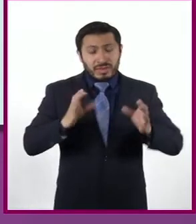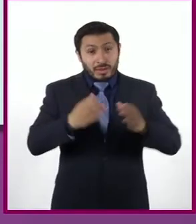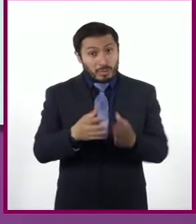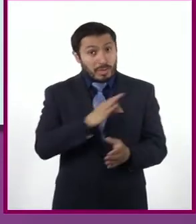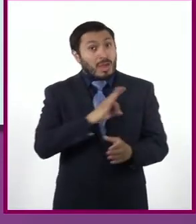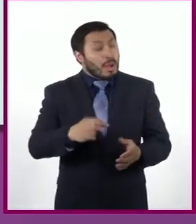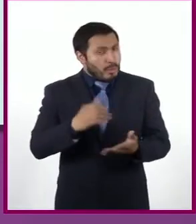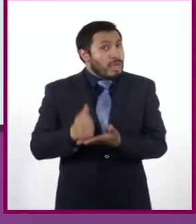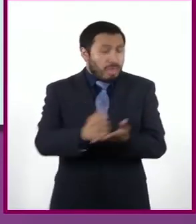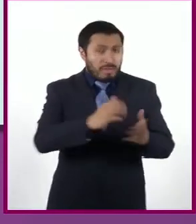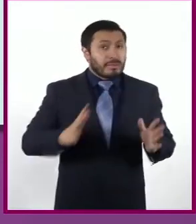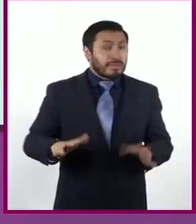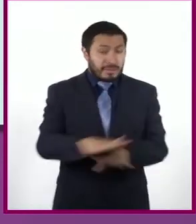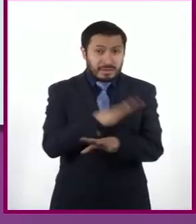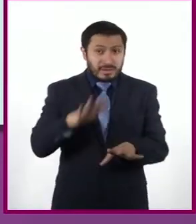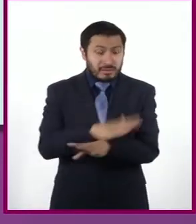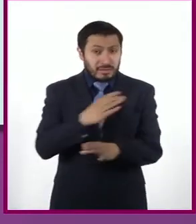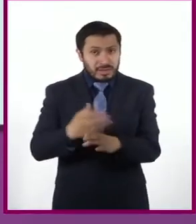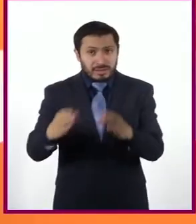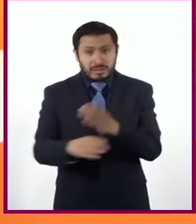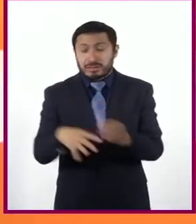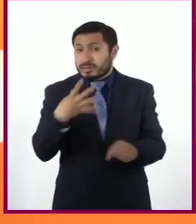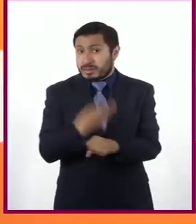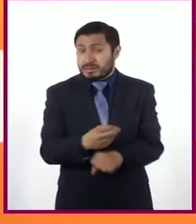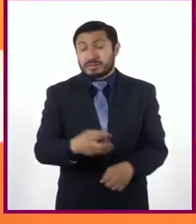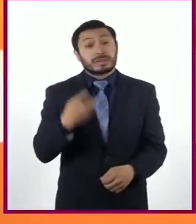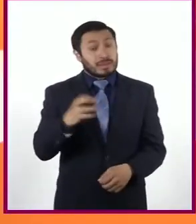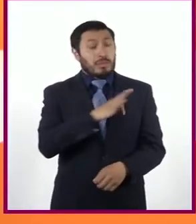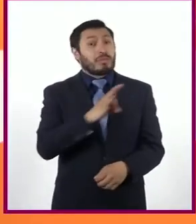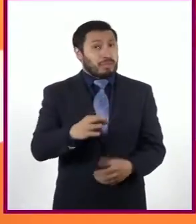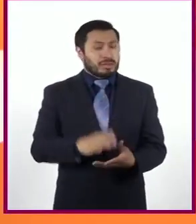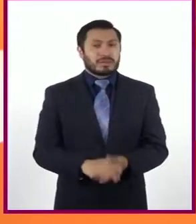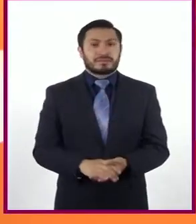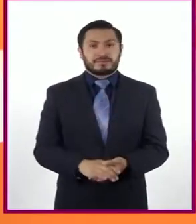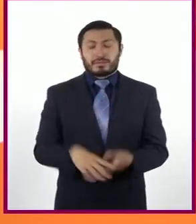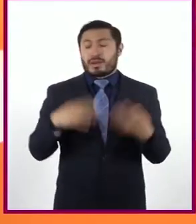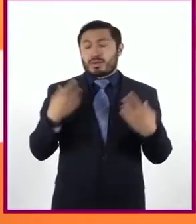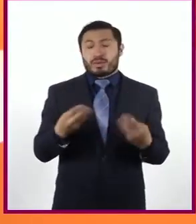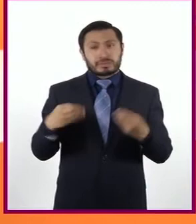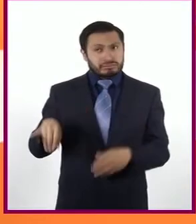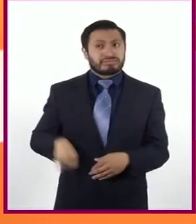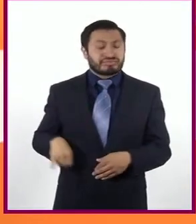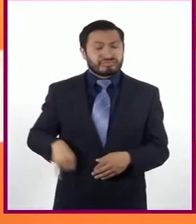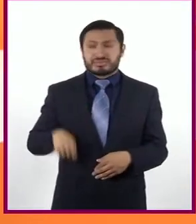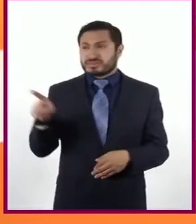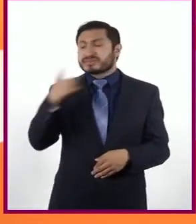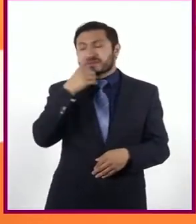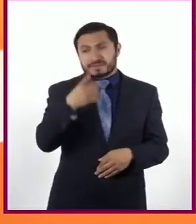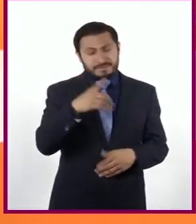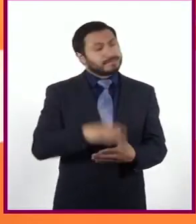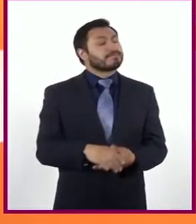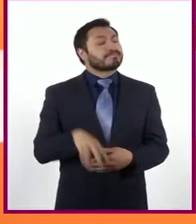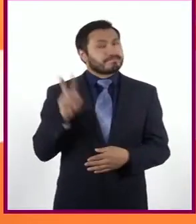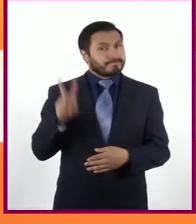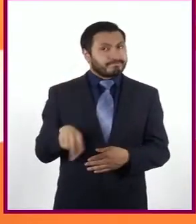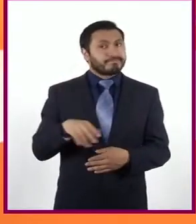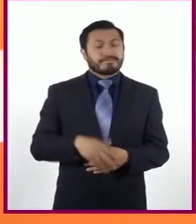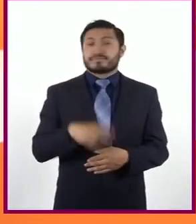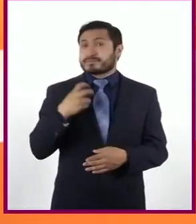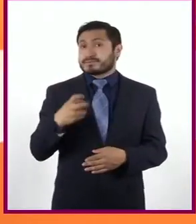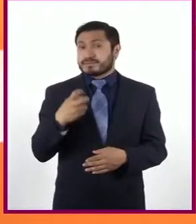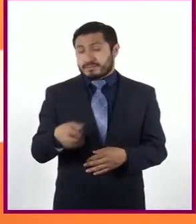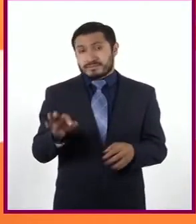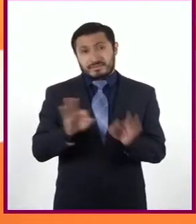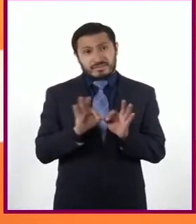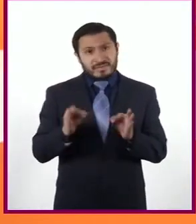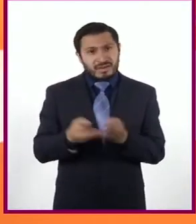sociedad de la que forman parte. Muy interesante lo que comentas, Claudia. Siguiendo esta misma lógica,